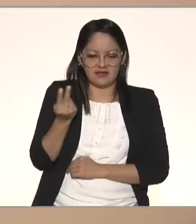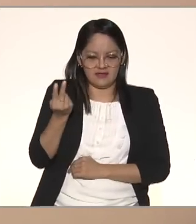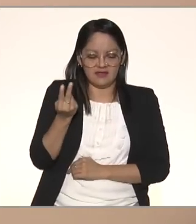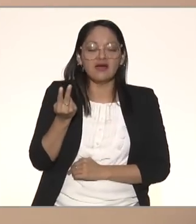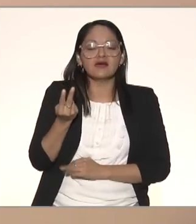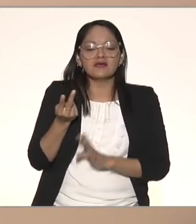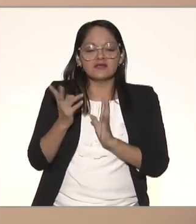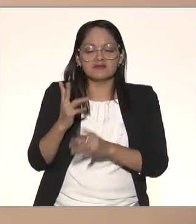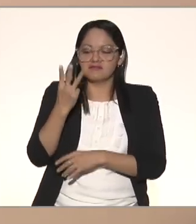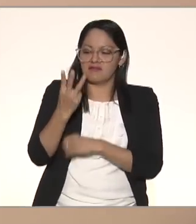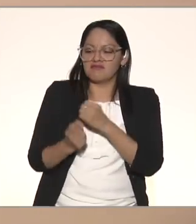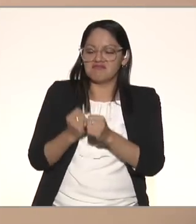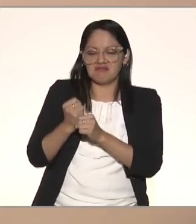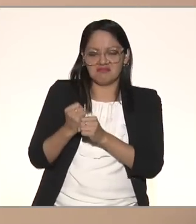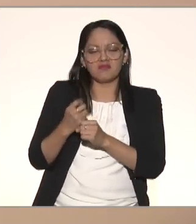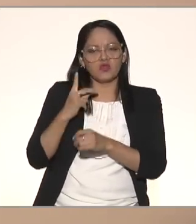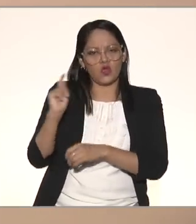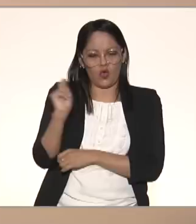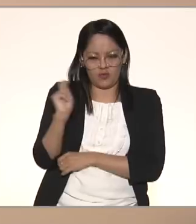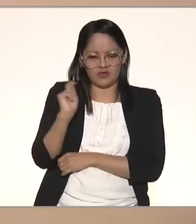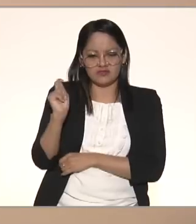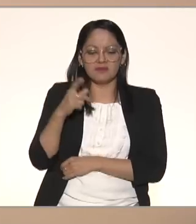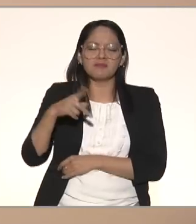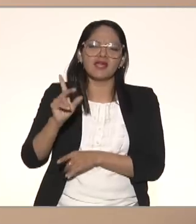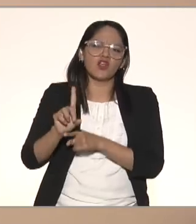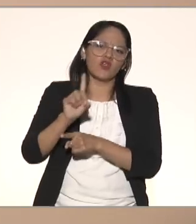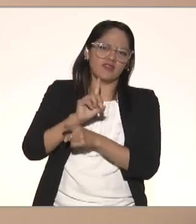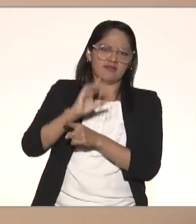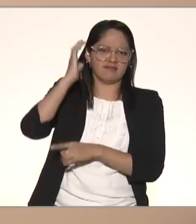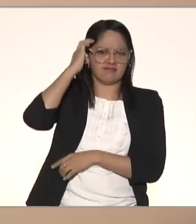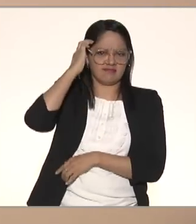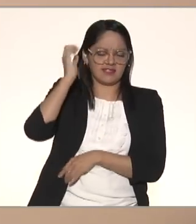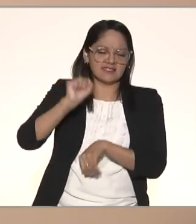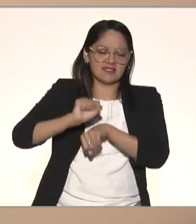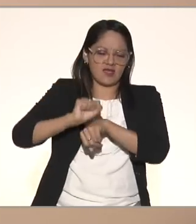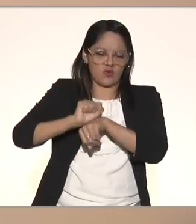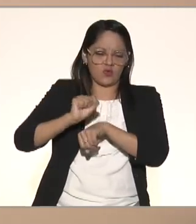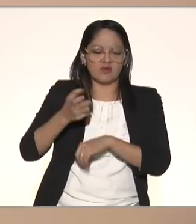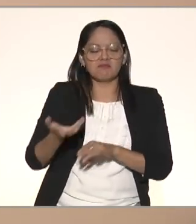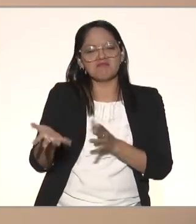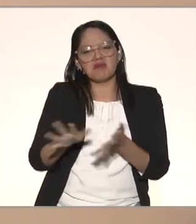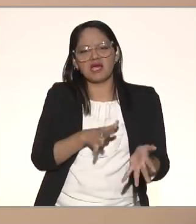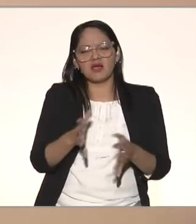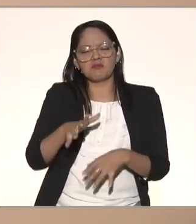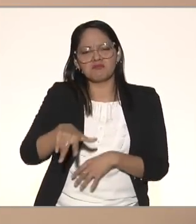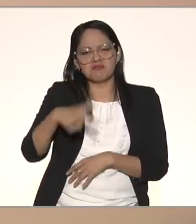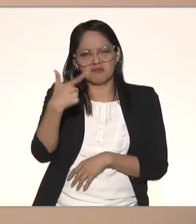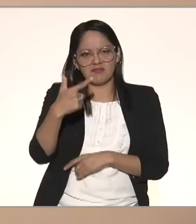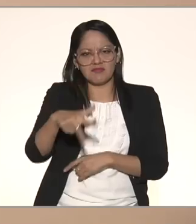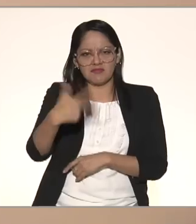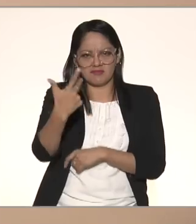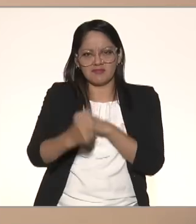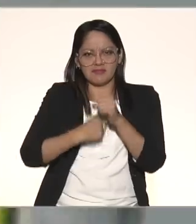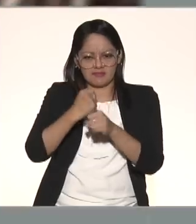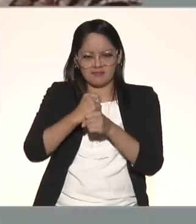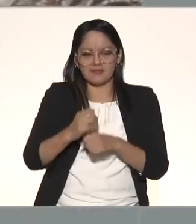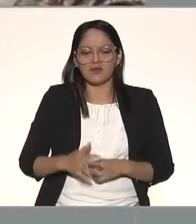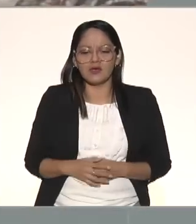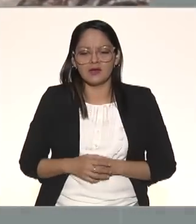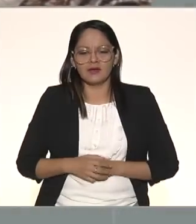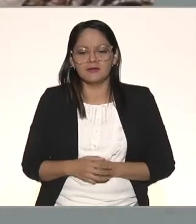3 años que estamos saliendo, pero en realidad nos conocemos desde la secundaria, desde que teníamos 12, 13 años más o menos.